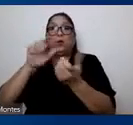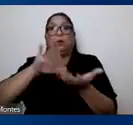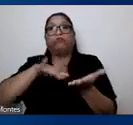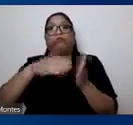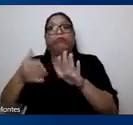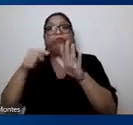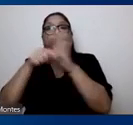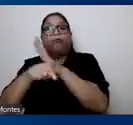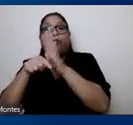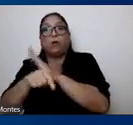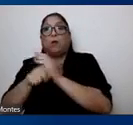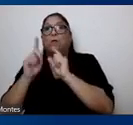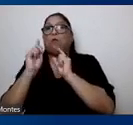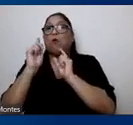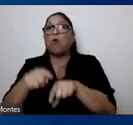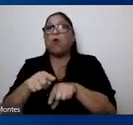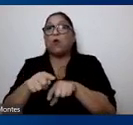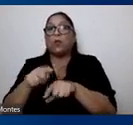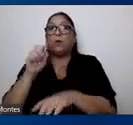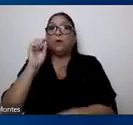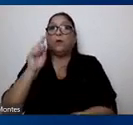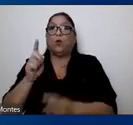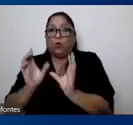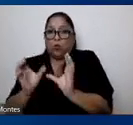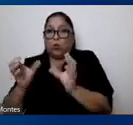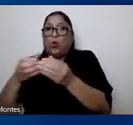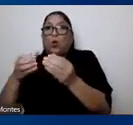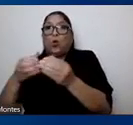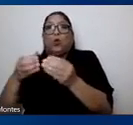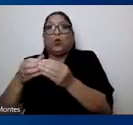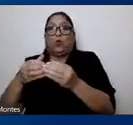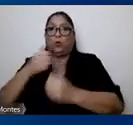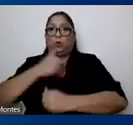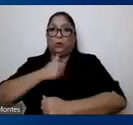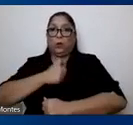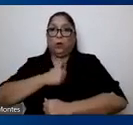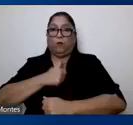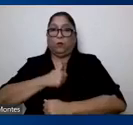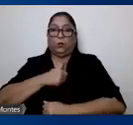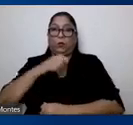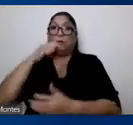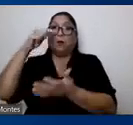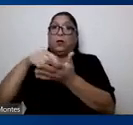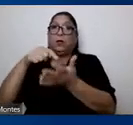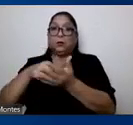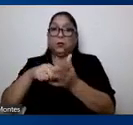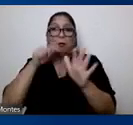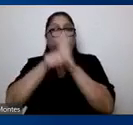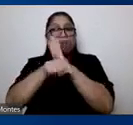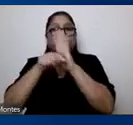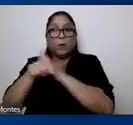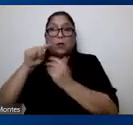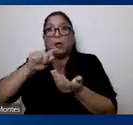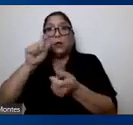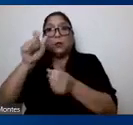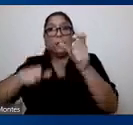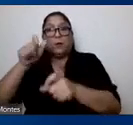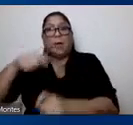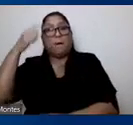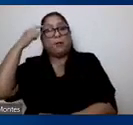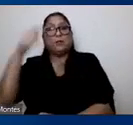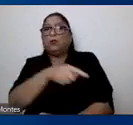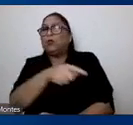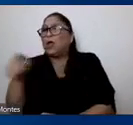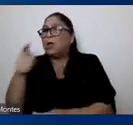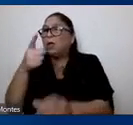orden de un destacamento de las Fuerzas Armadas, y victiman a estas personas creyéndolos ser